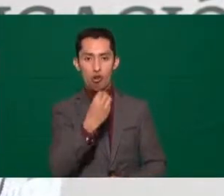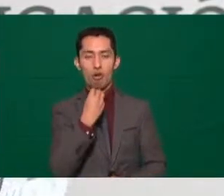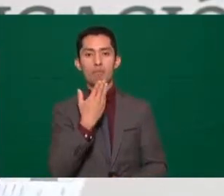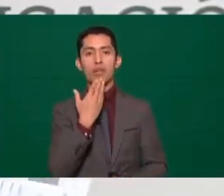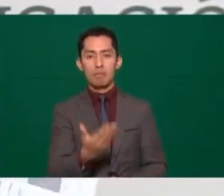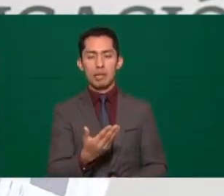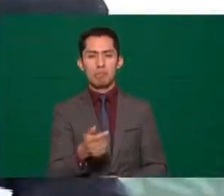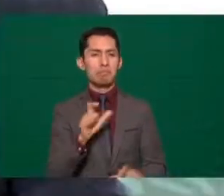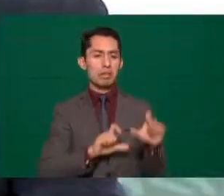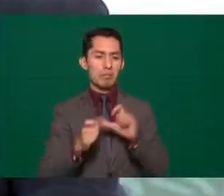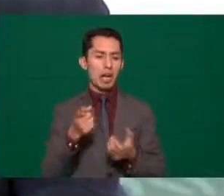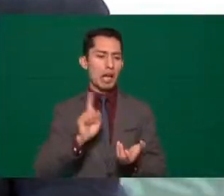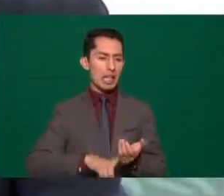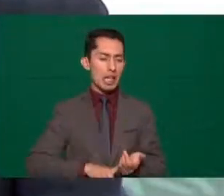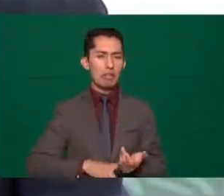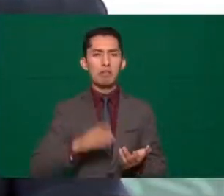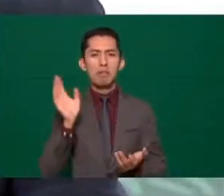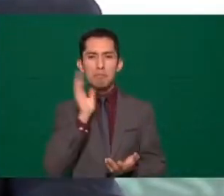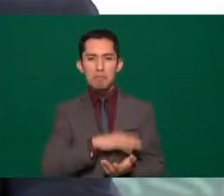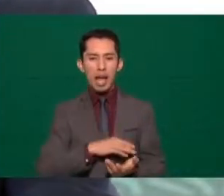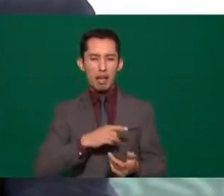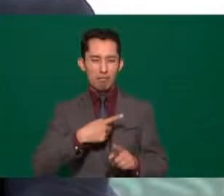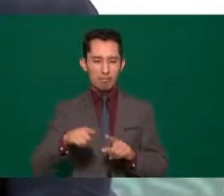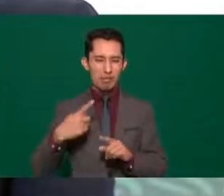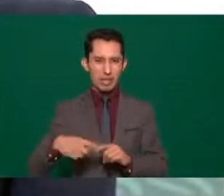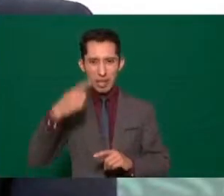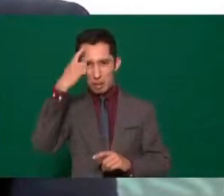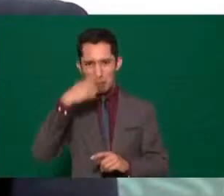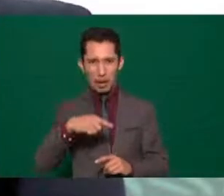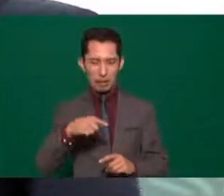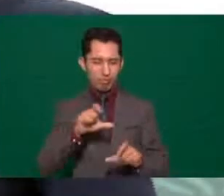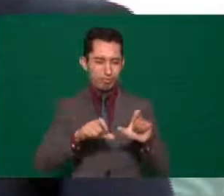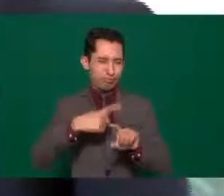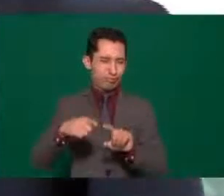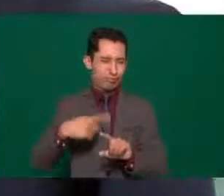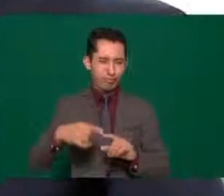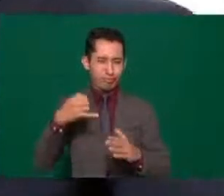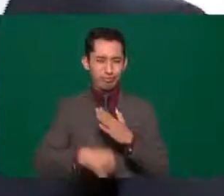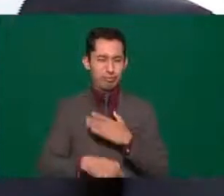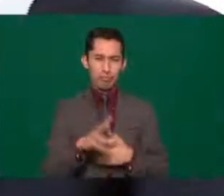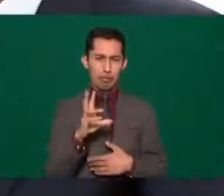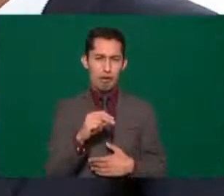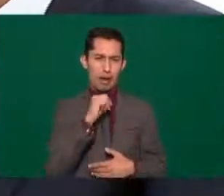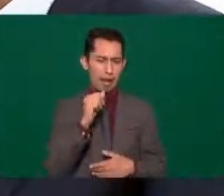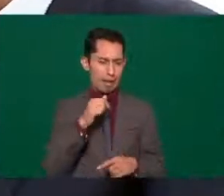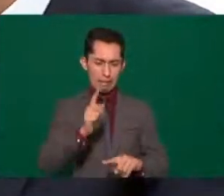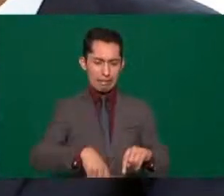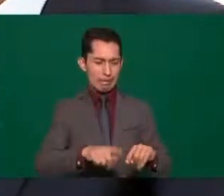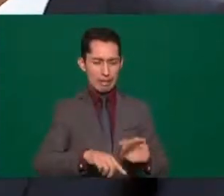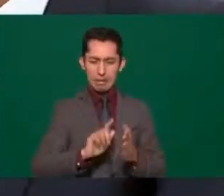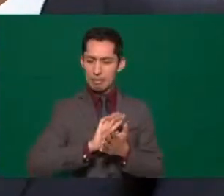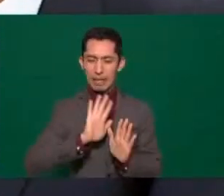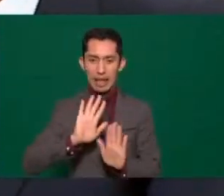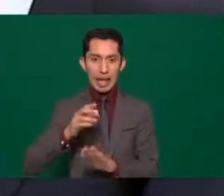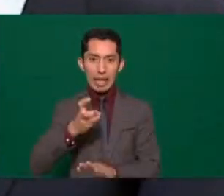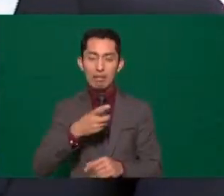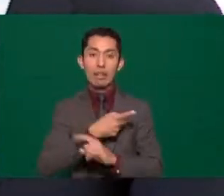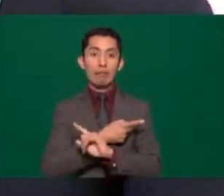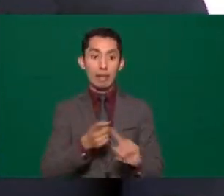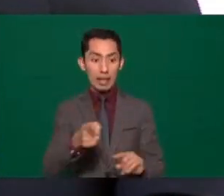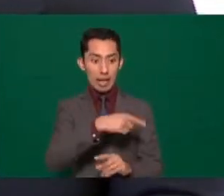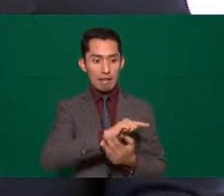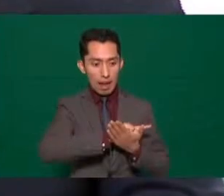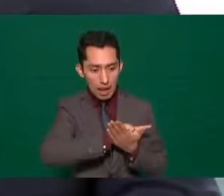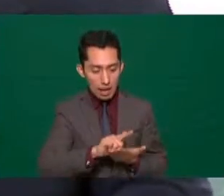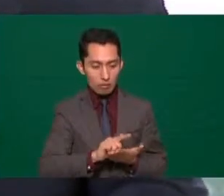químicos, sin hormonas. Es eliminar por completo, por el daño que causan,